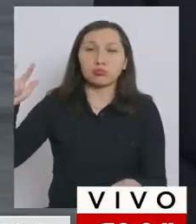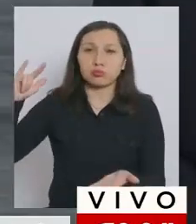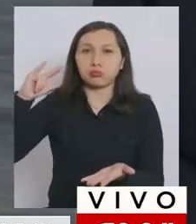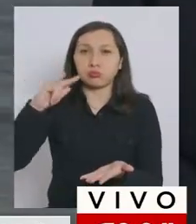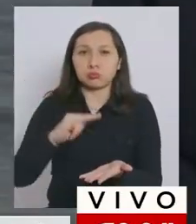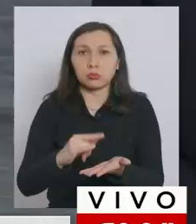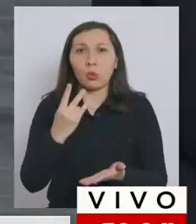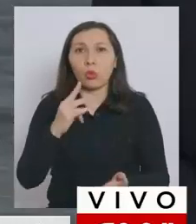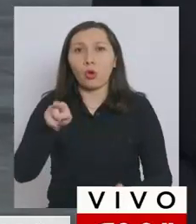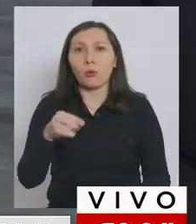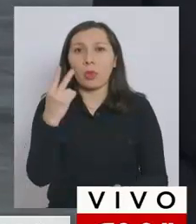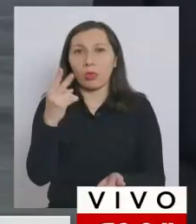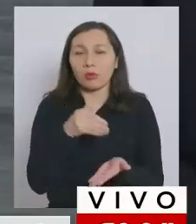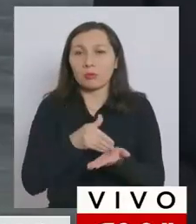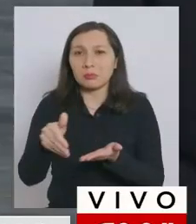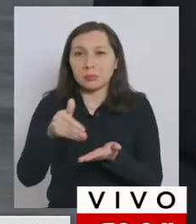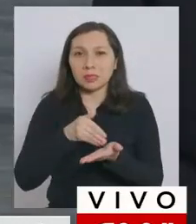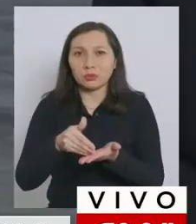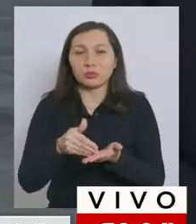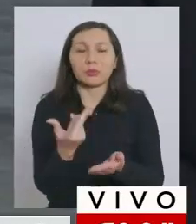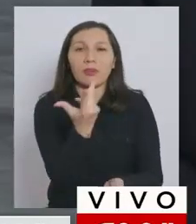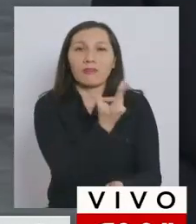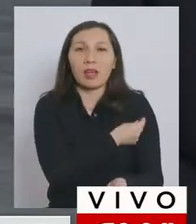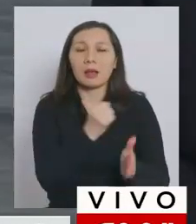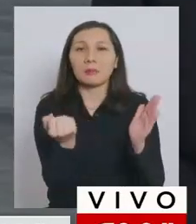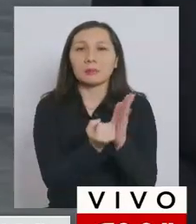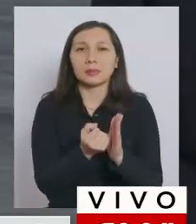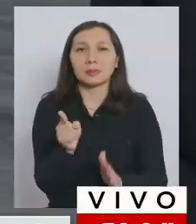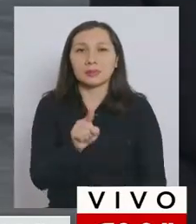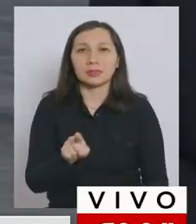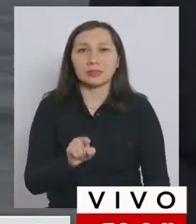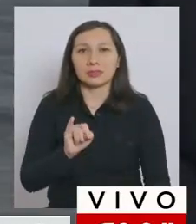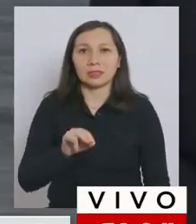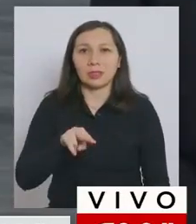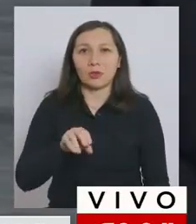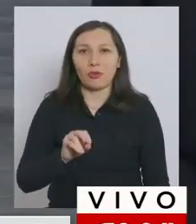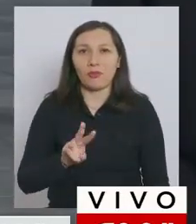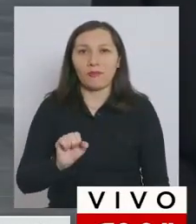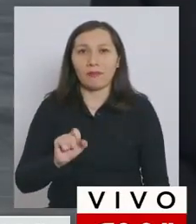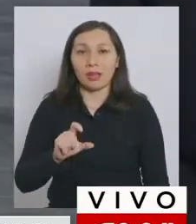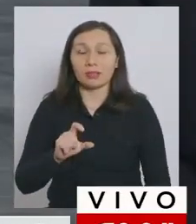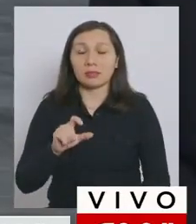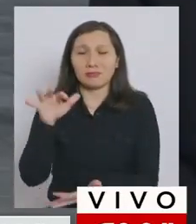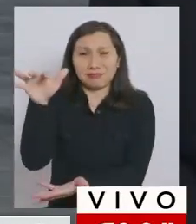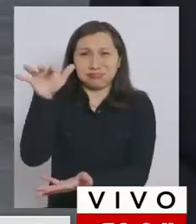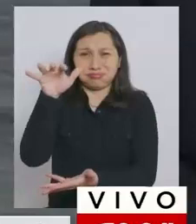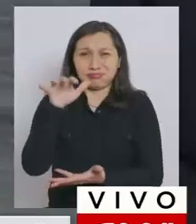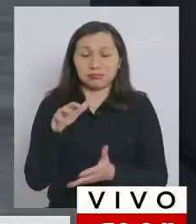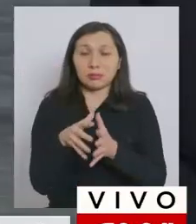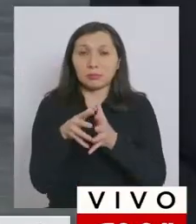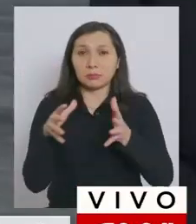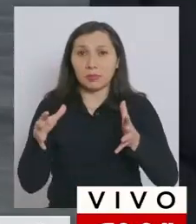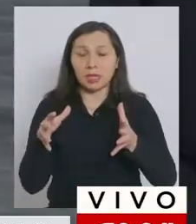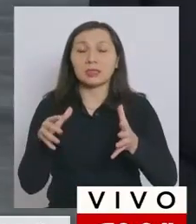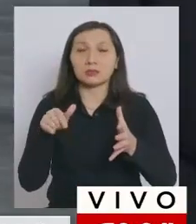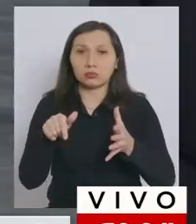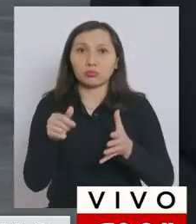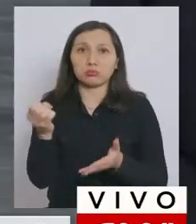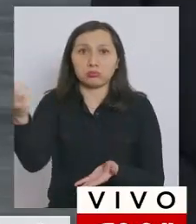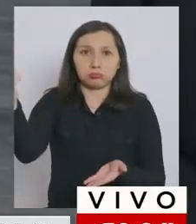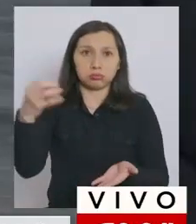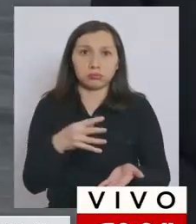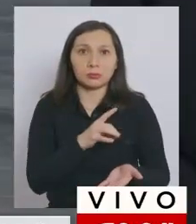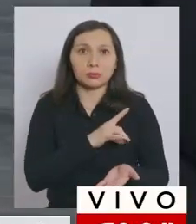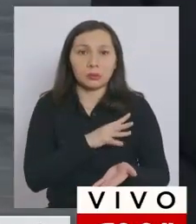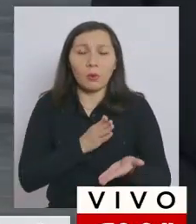2,2 millones de vacunas y novak uno de los cargamentos más grandes que hemos recibido desde